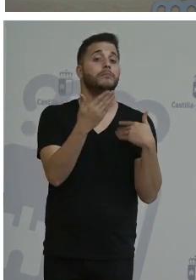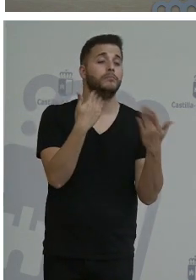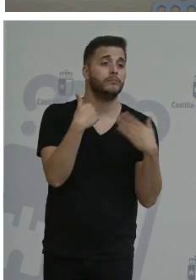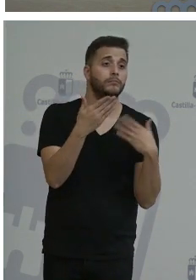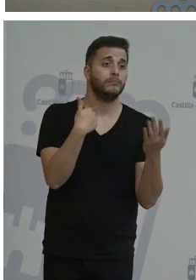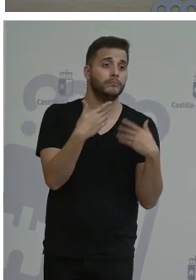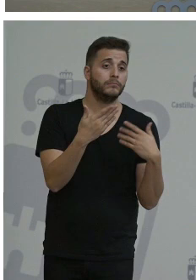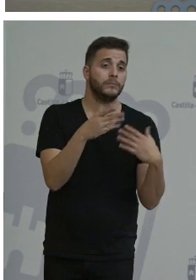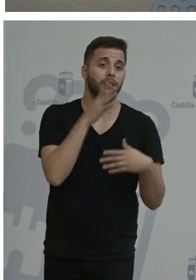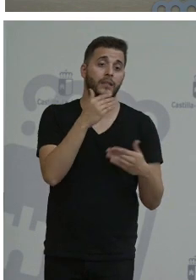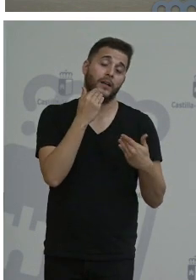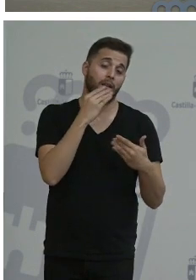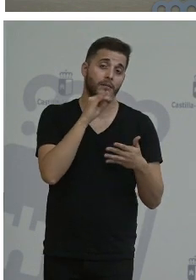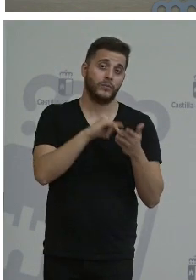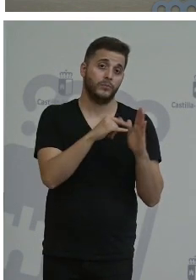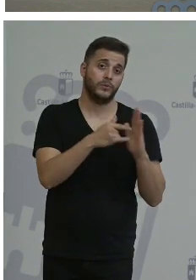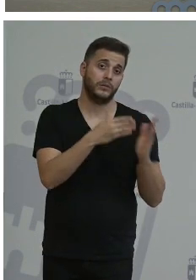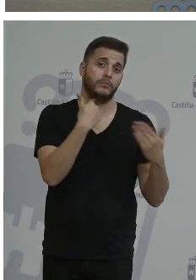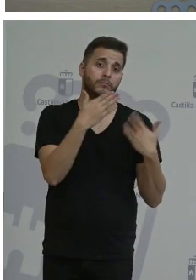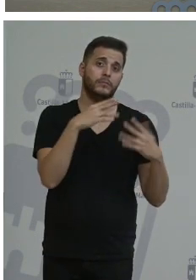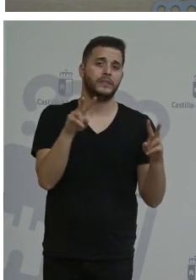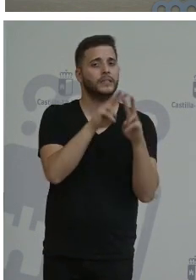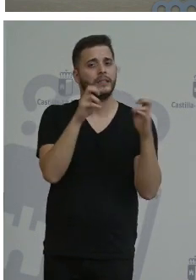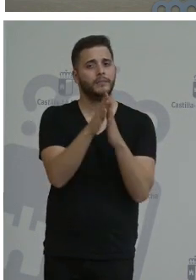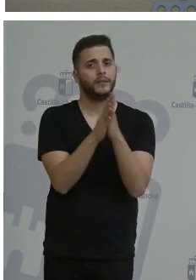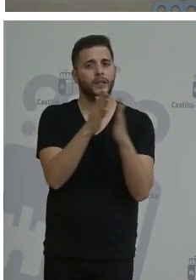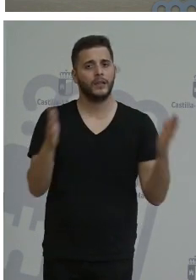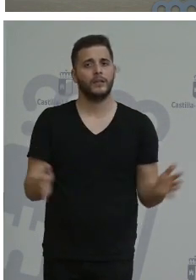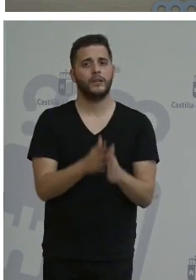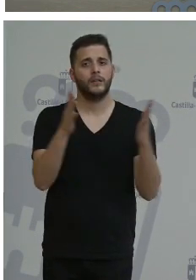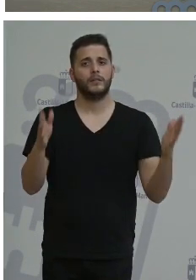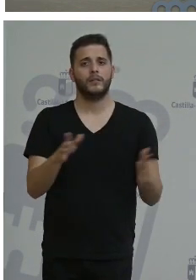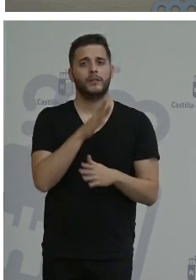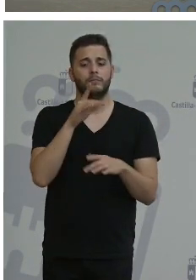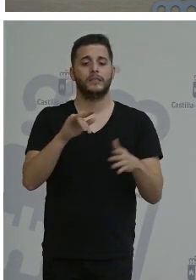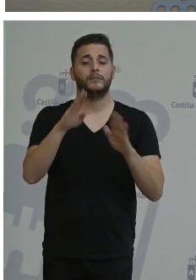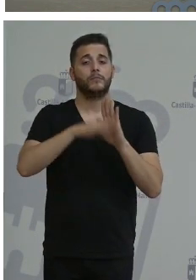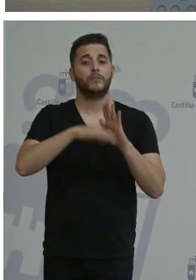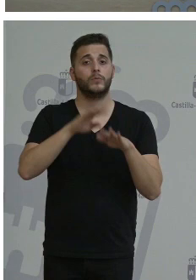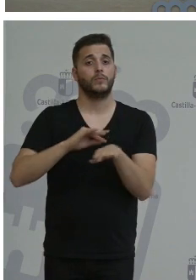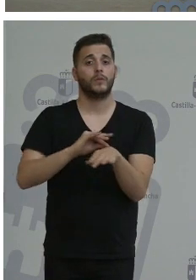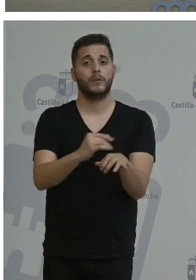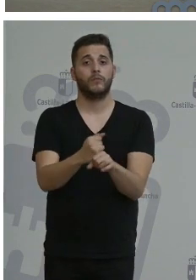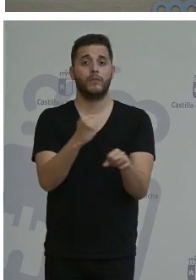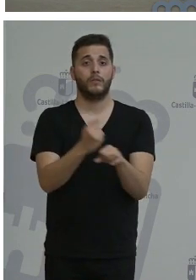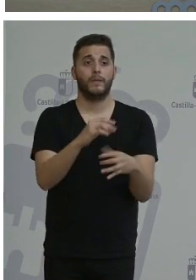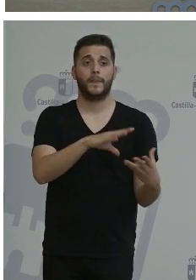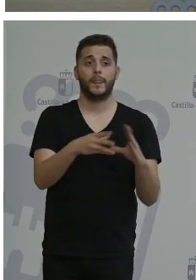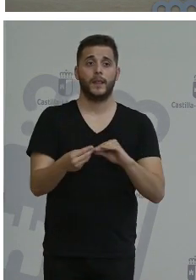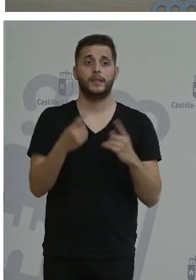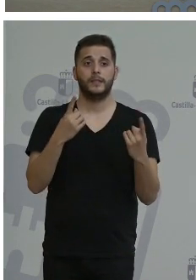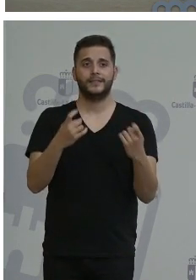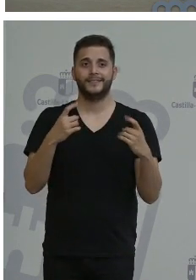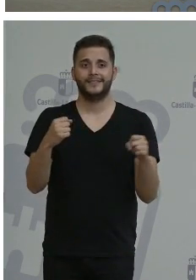tenido gracias a este proyecto es el tema de promover más programas de orientación laboral ajustados a las necesidades de las